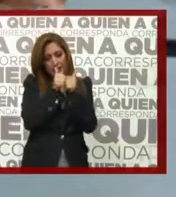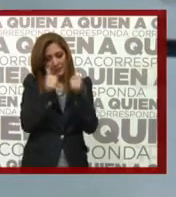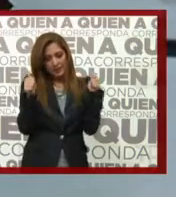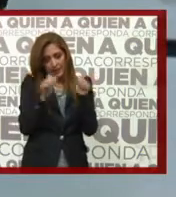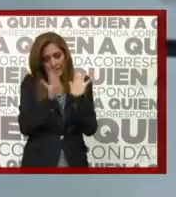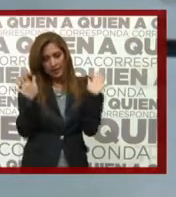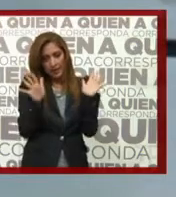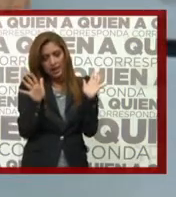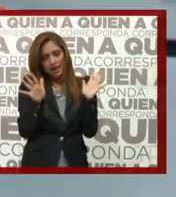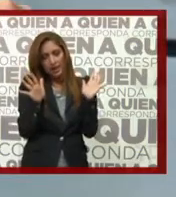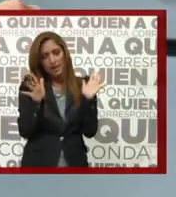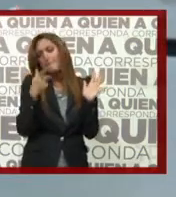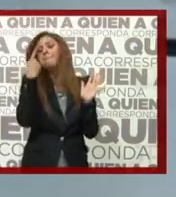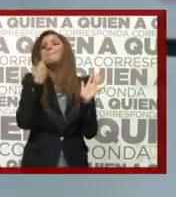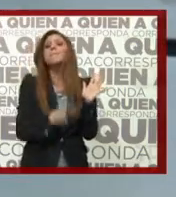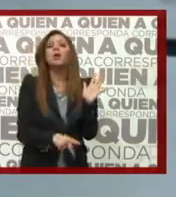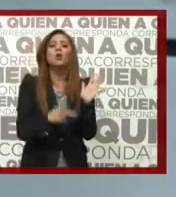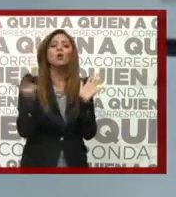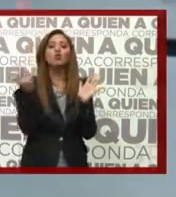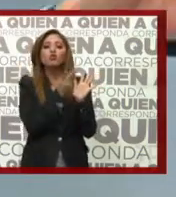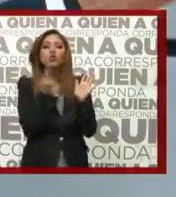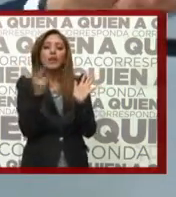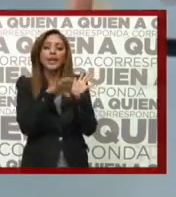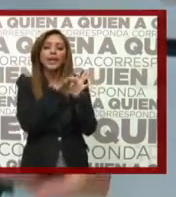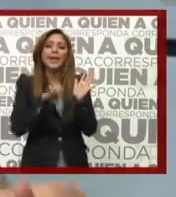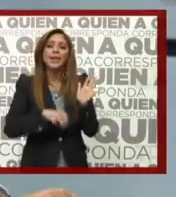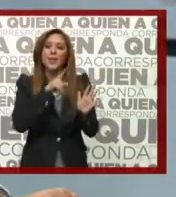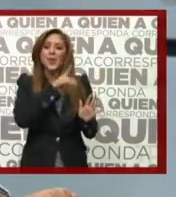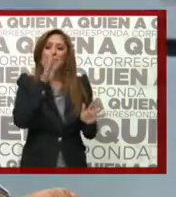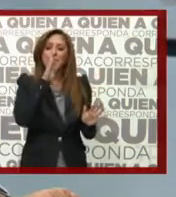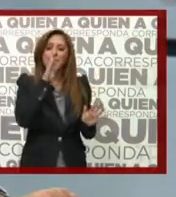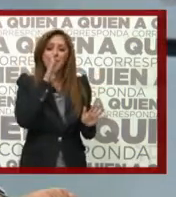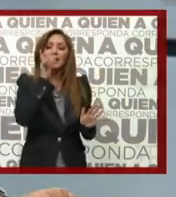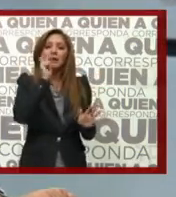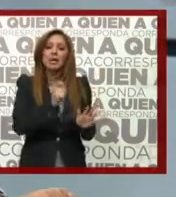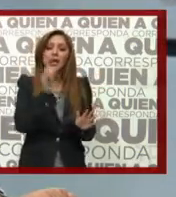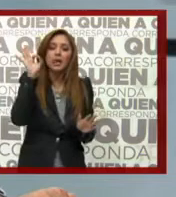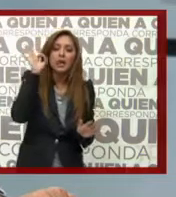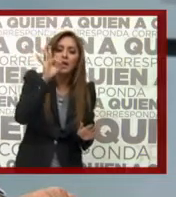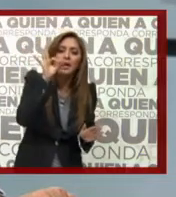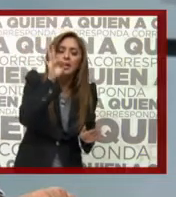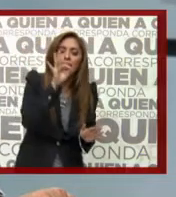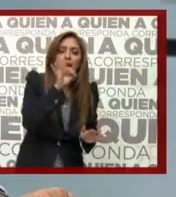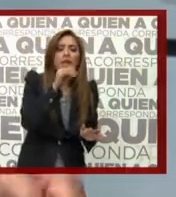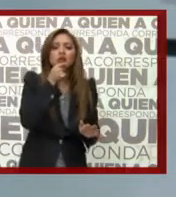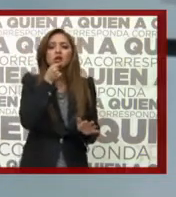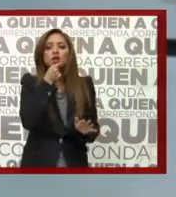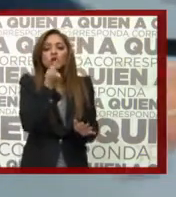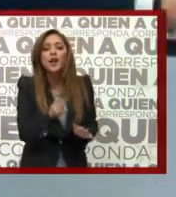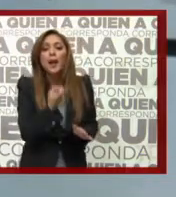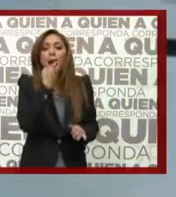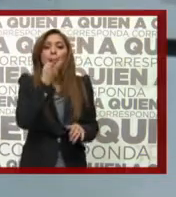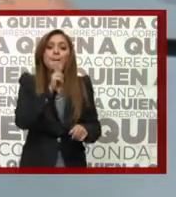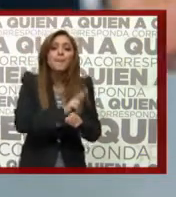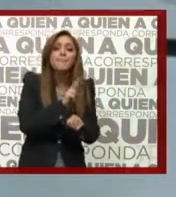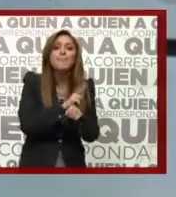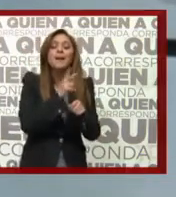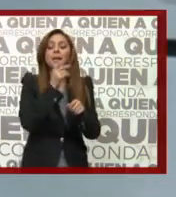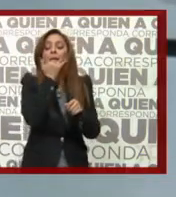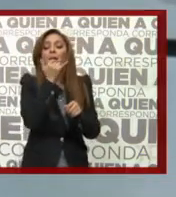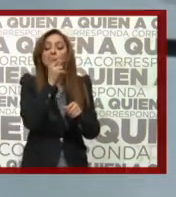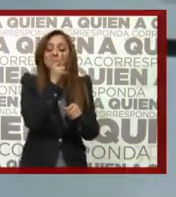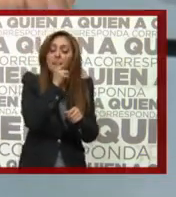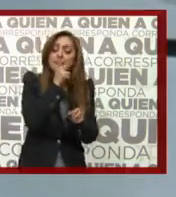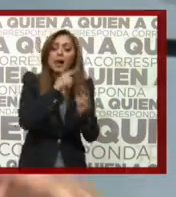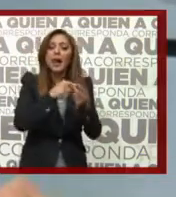otra. Pero la parte de los dos, en este caso la mamá, que envenena a los hijos menores de edad diciéndoles que el papá es, que el papá dijo, que el